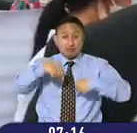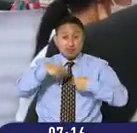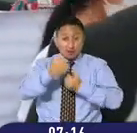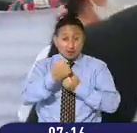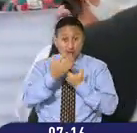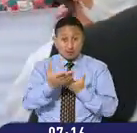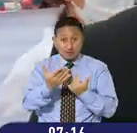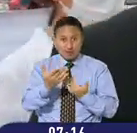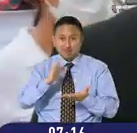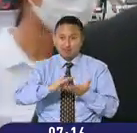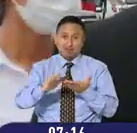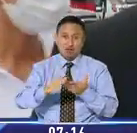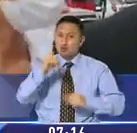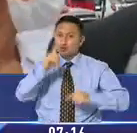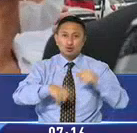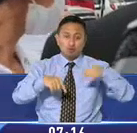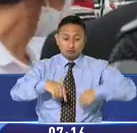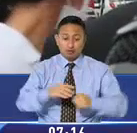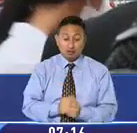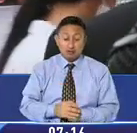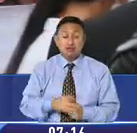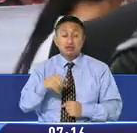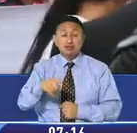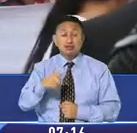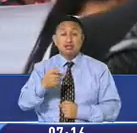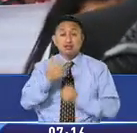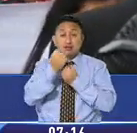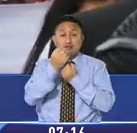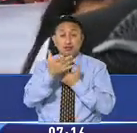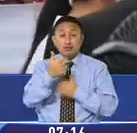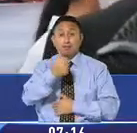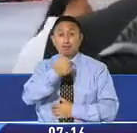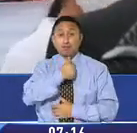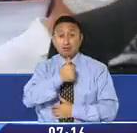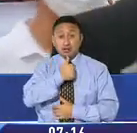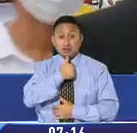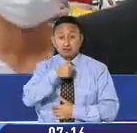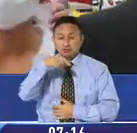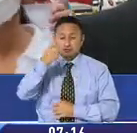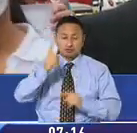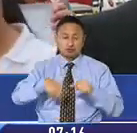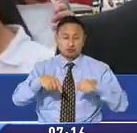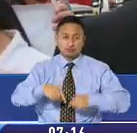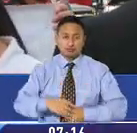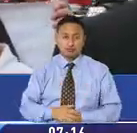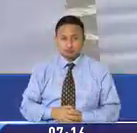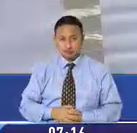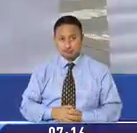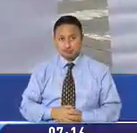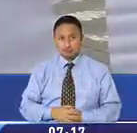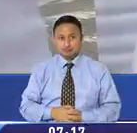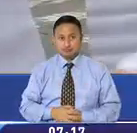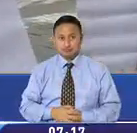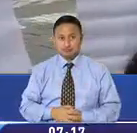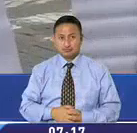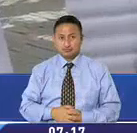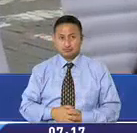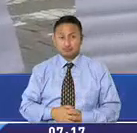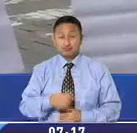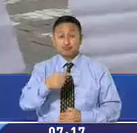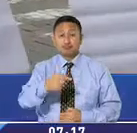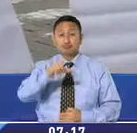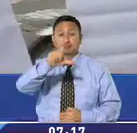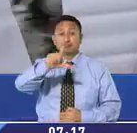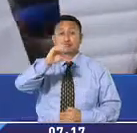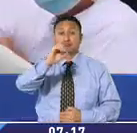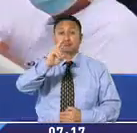contenido de los informes porque sería difundir información reservada con carácter restringido. Gloria Sabando, madre